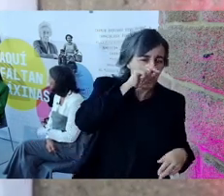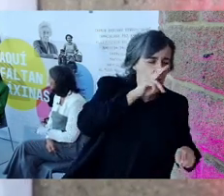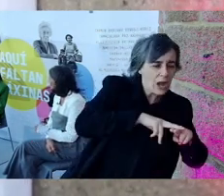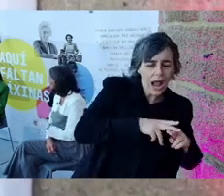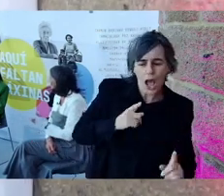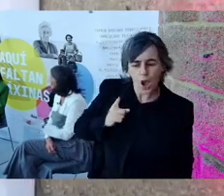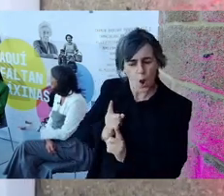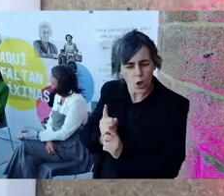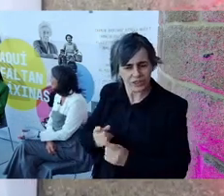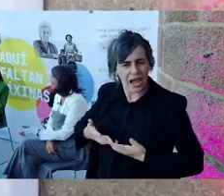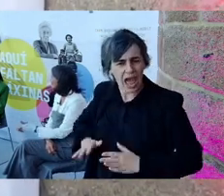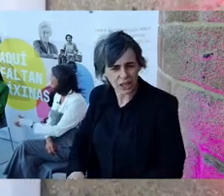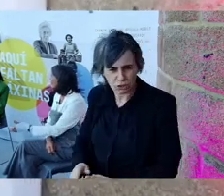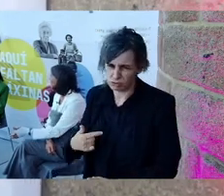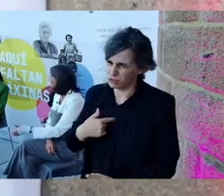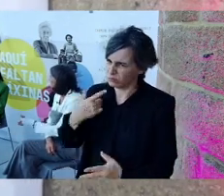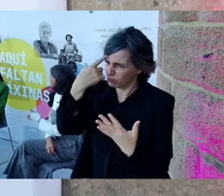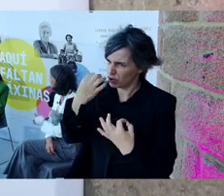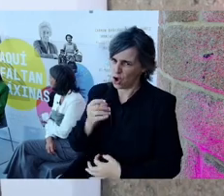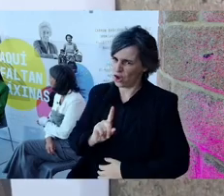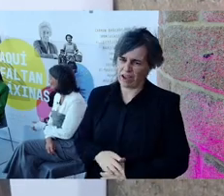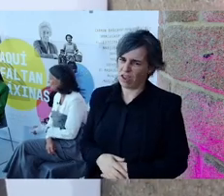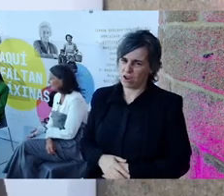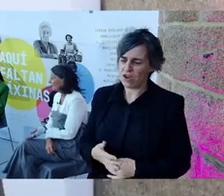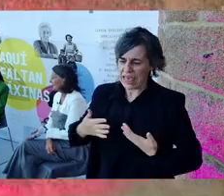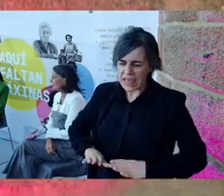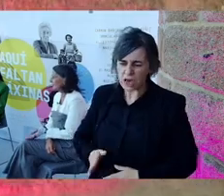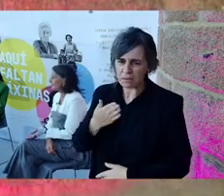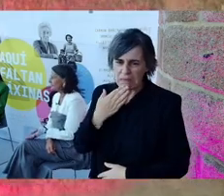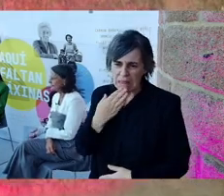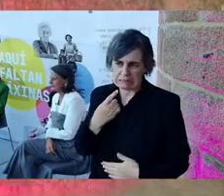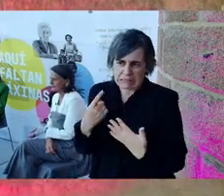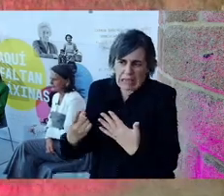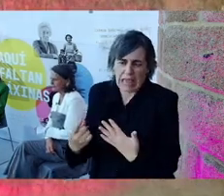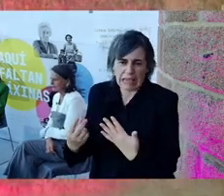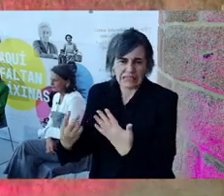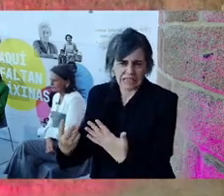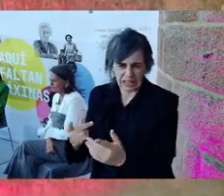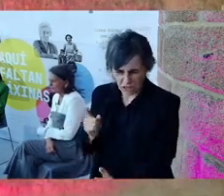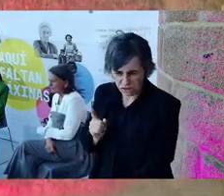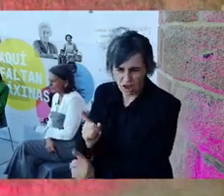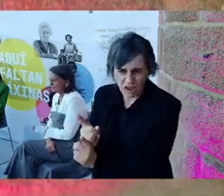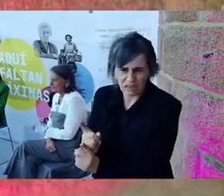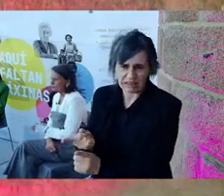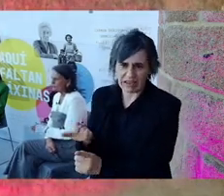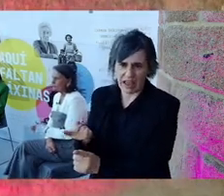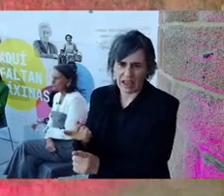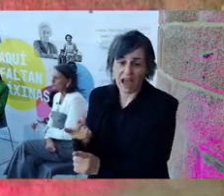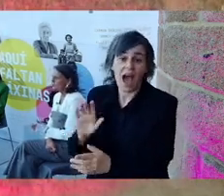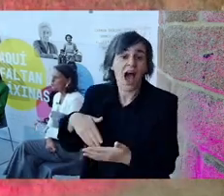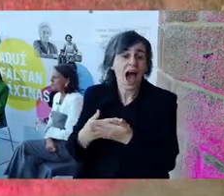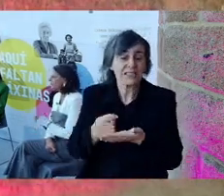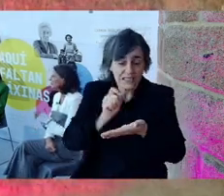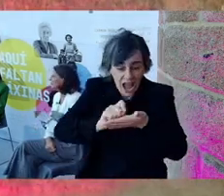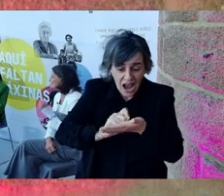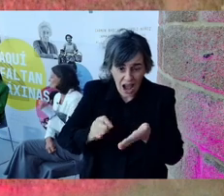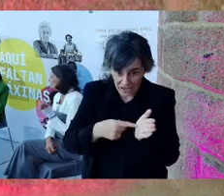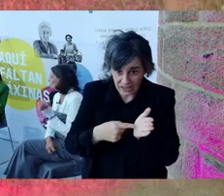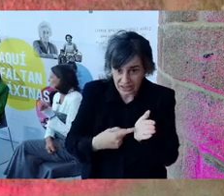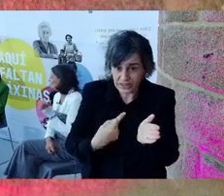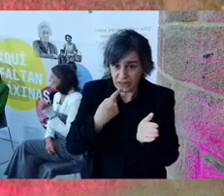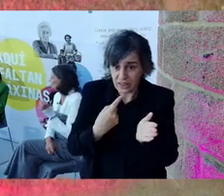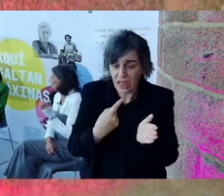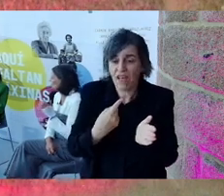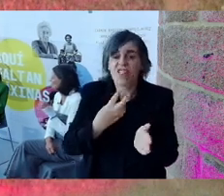no creo que Urraca estuviera enfrentada con su hijo, con un niño de 6 años, de 7 años, de 8 años, que hay cartas en las que dice hasta